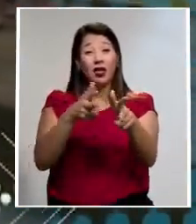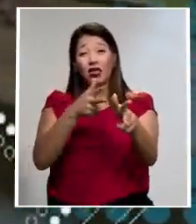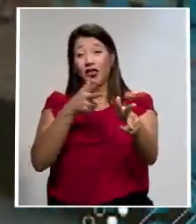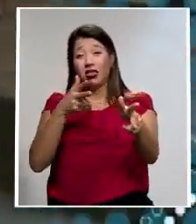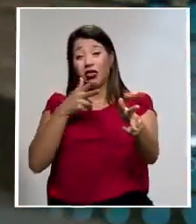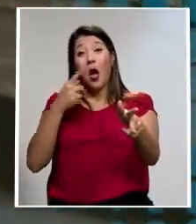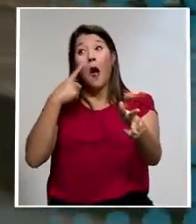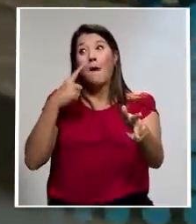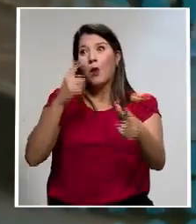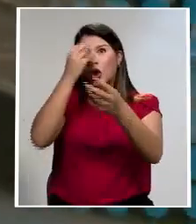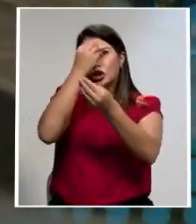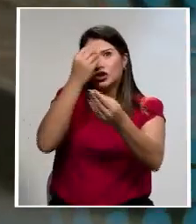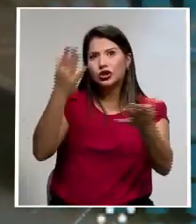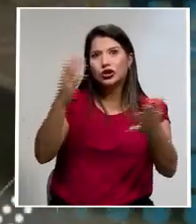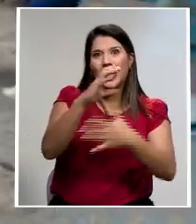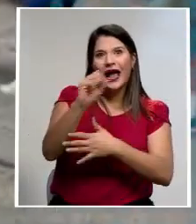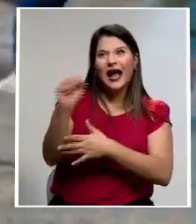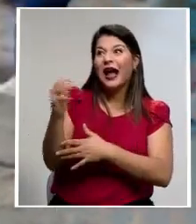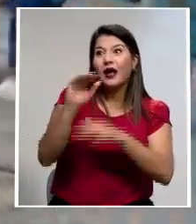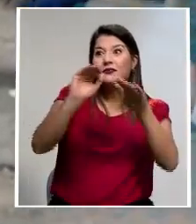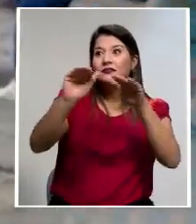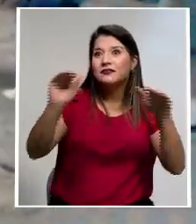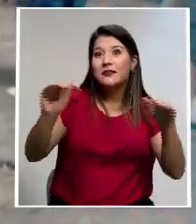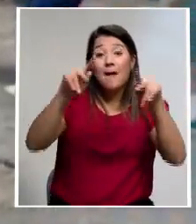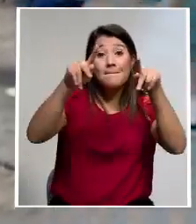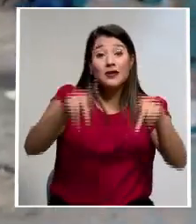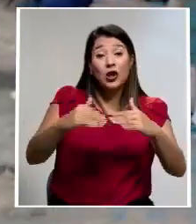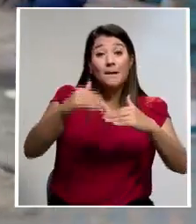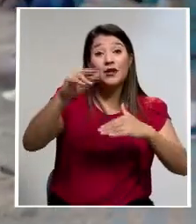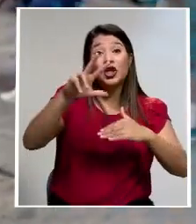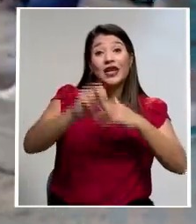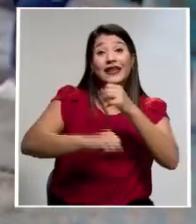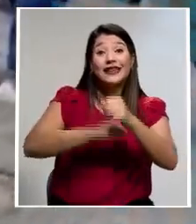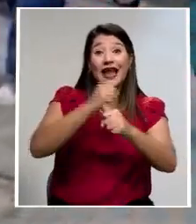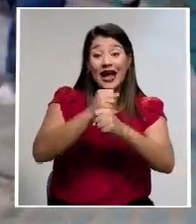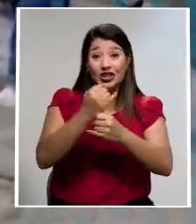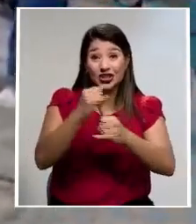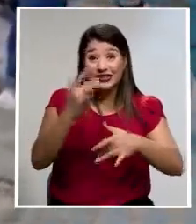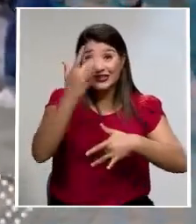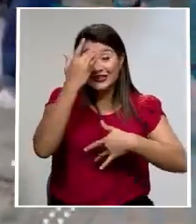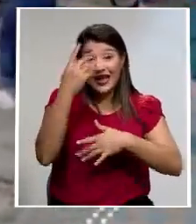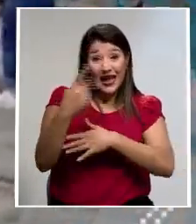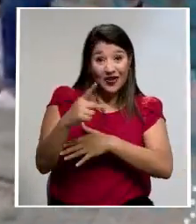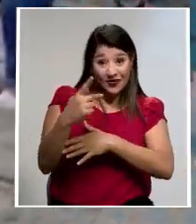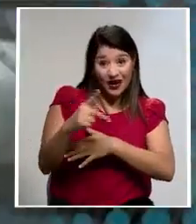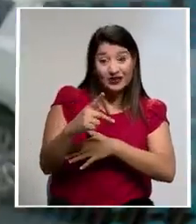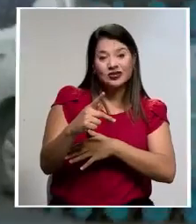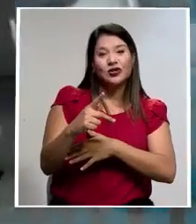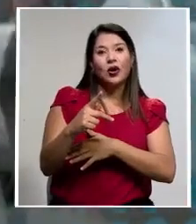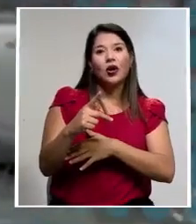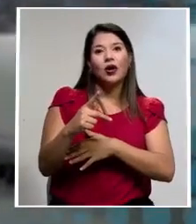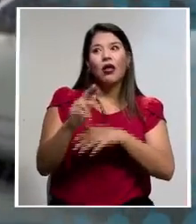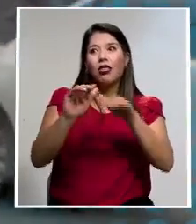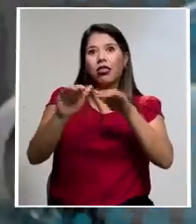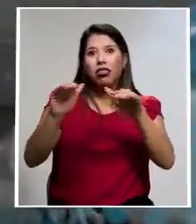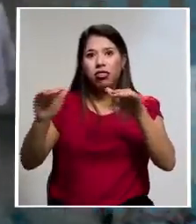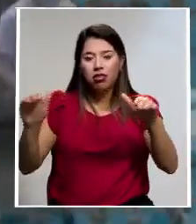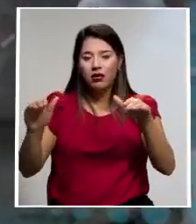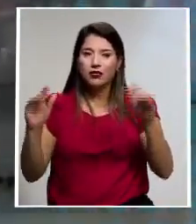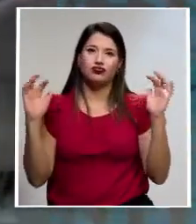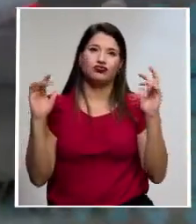anuncio de la Caja de aplicar la vacuna contra la COVID-19 en personas mayores de 30 años y sin